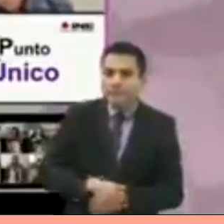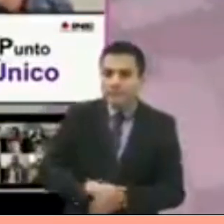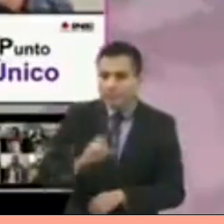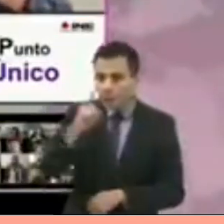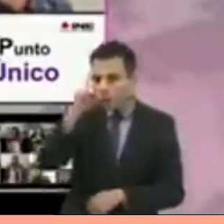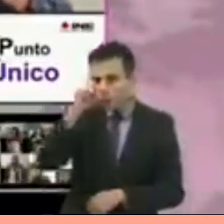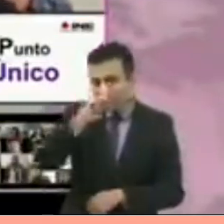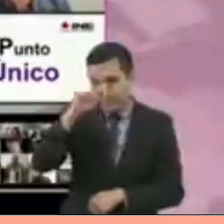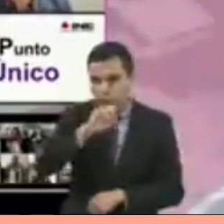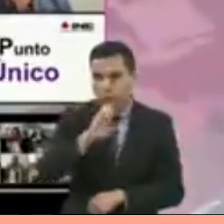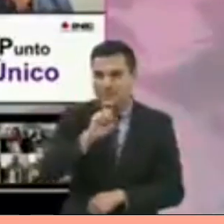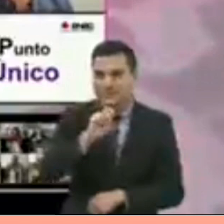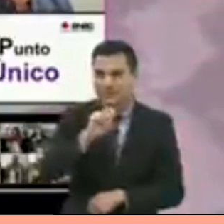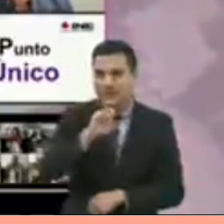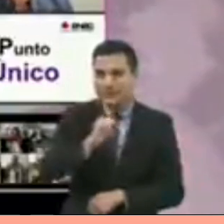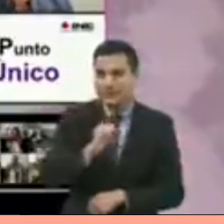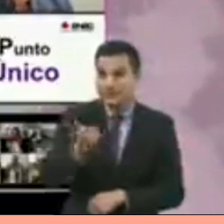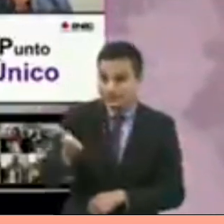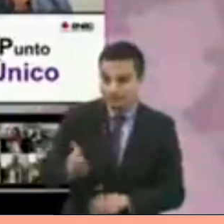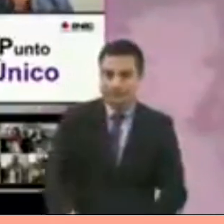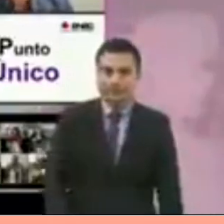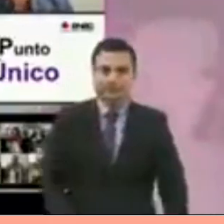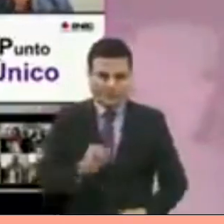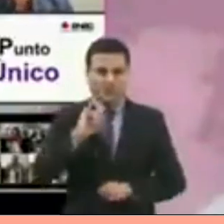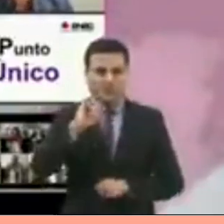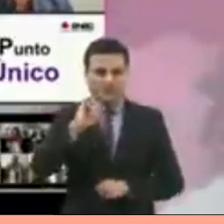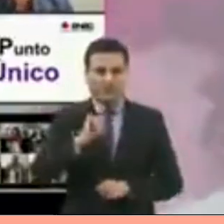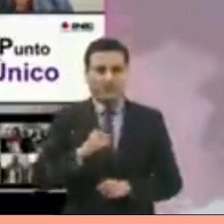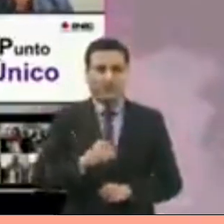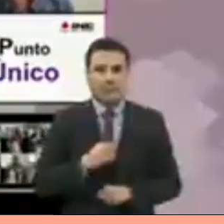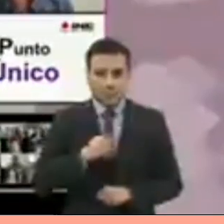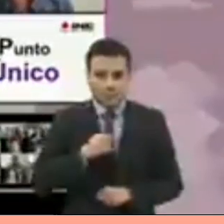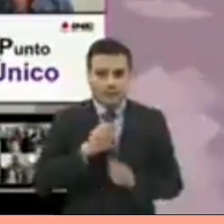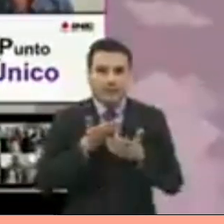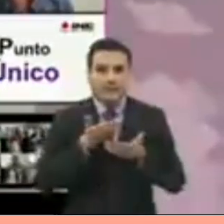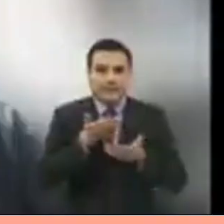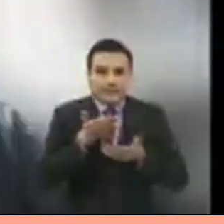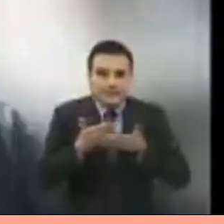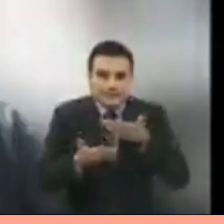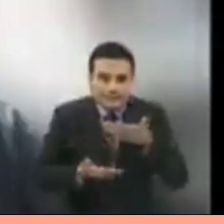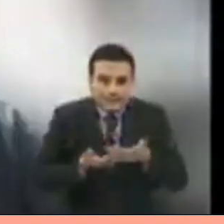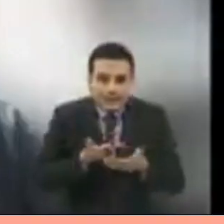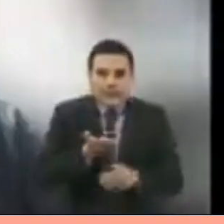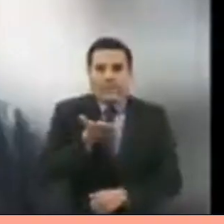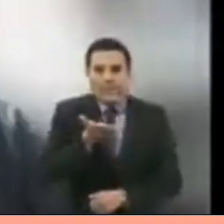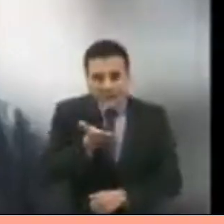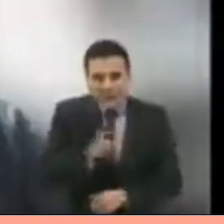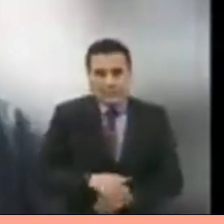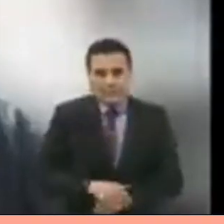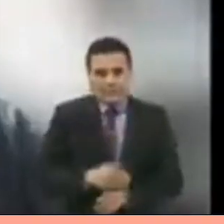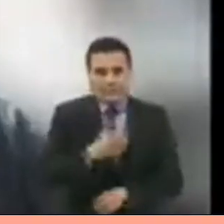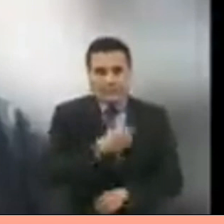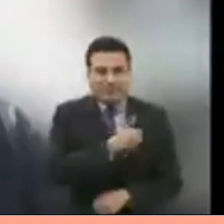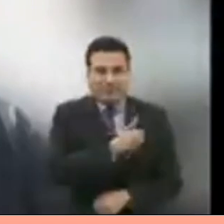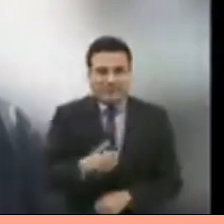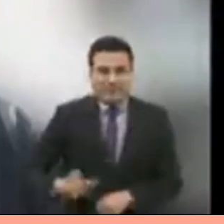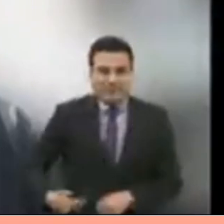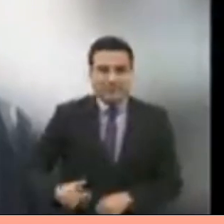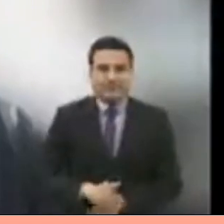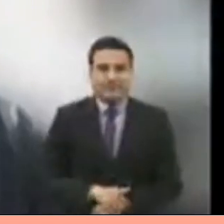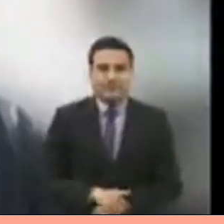consejero Uqui Vespadas. Sí, es de procedimiento. Muy respetuosamente, me permito solicitar a esta presidencia,